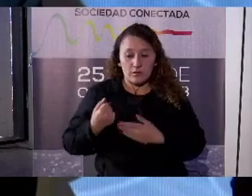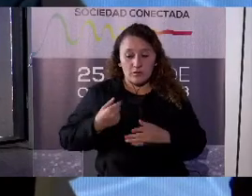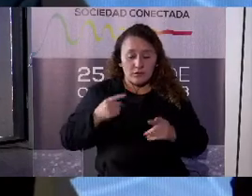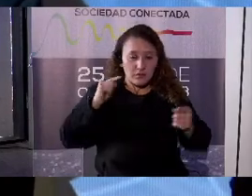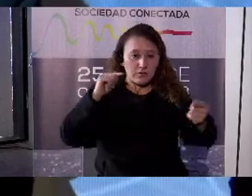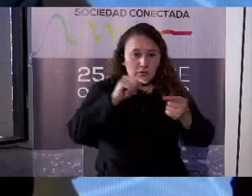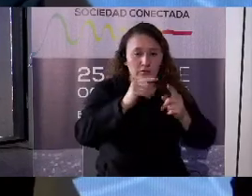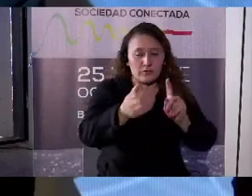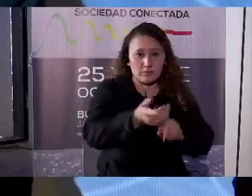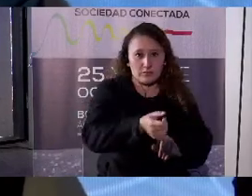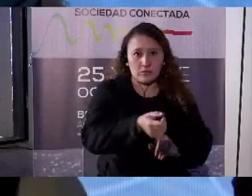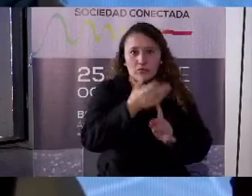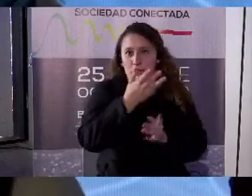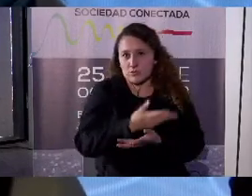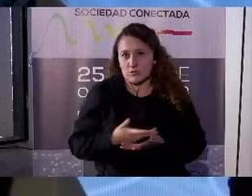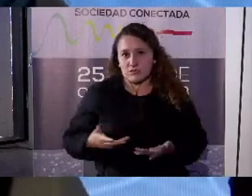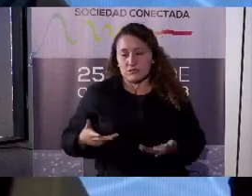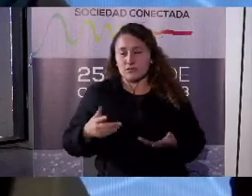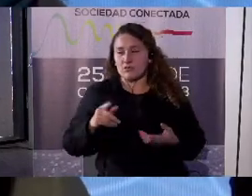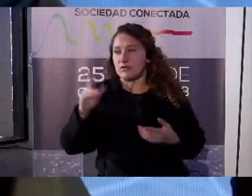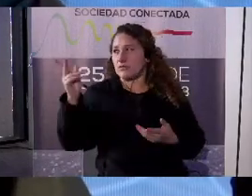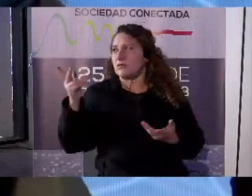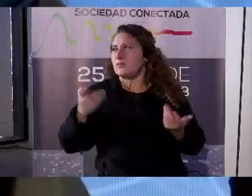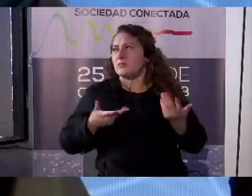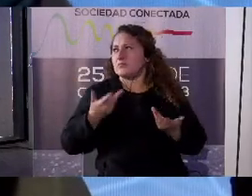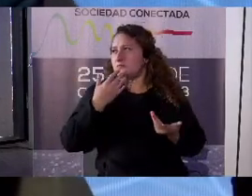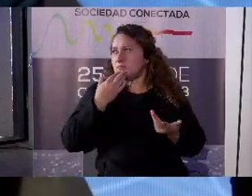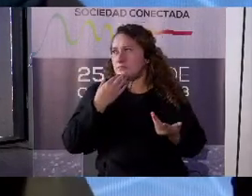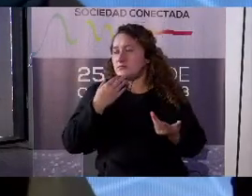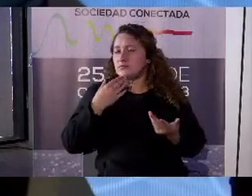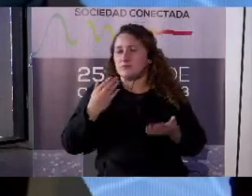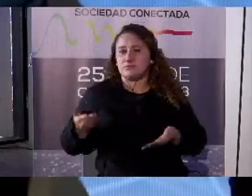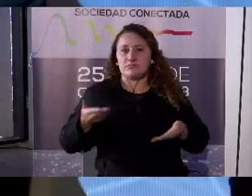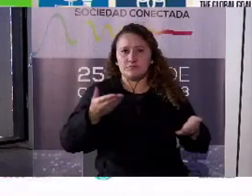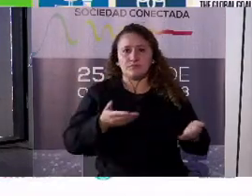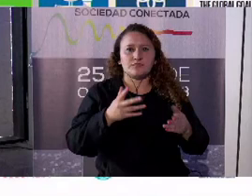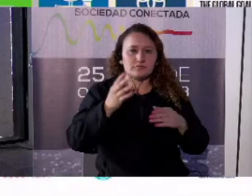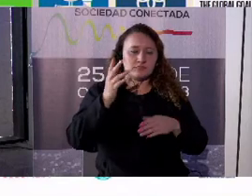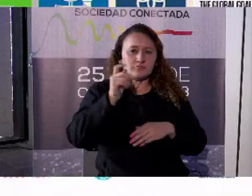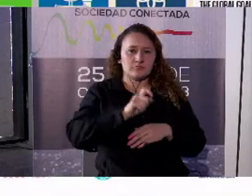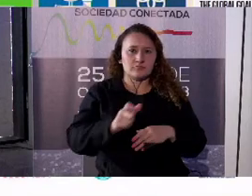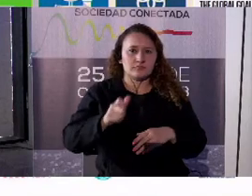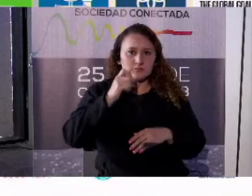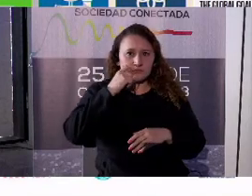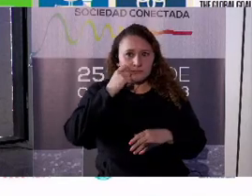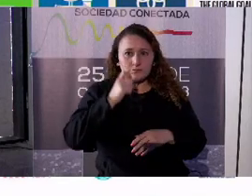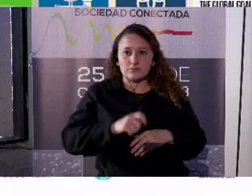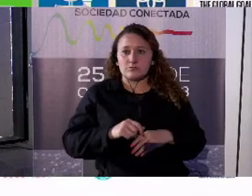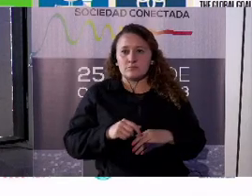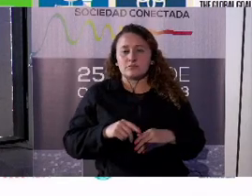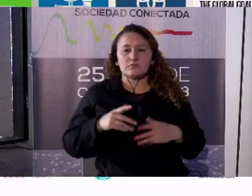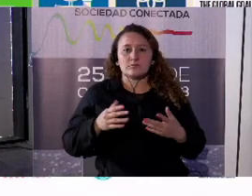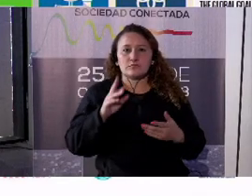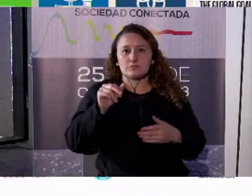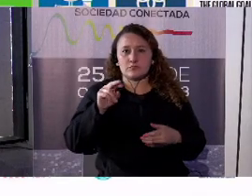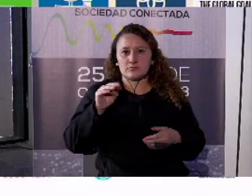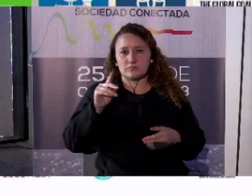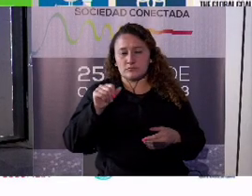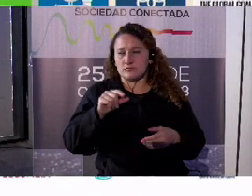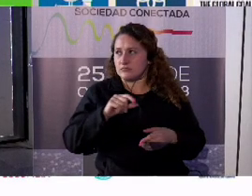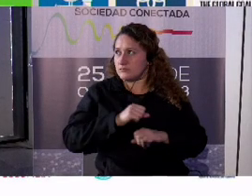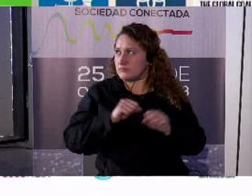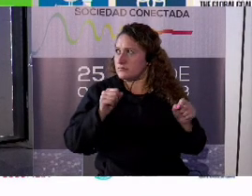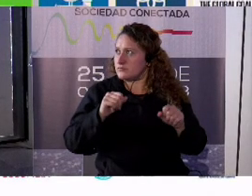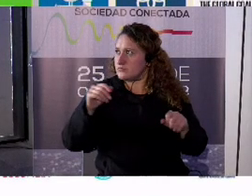medio para ponerla al servicio de la humanidad acá ligo un poco con los mensajes que entregó randal en la